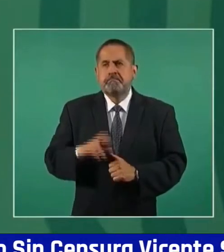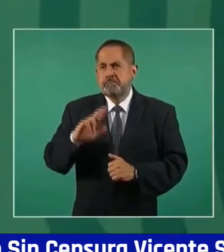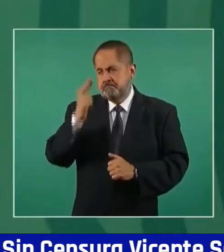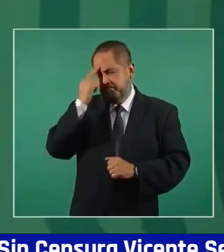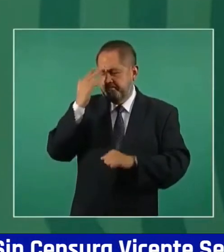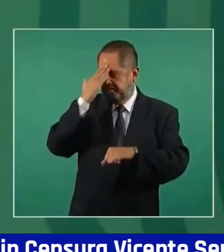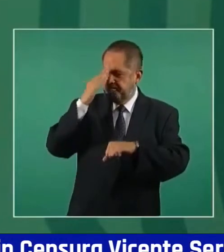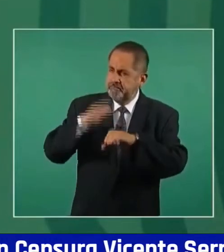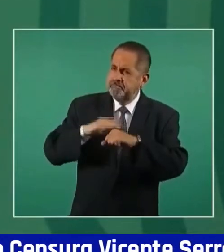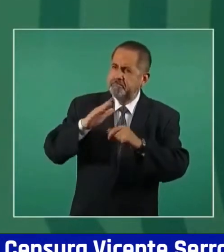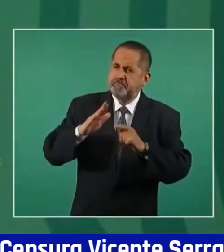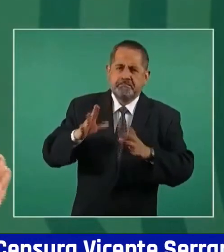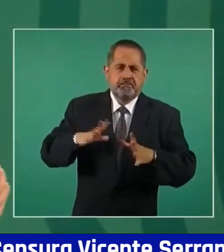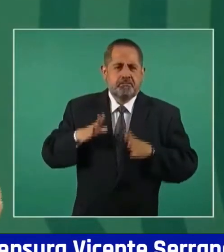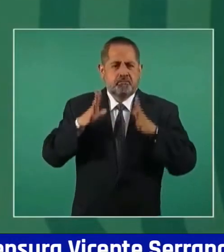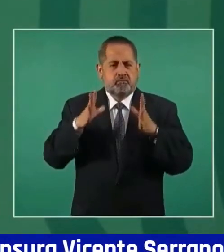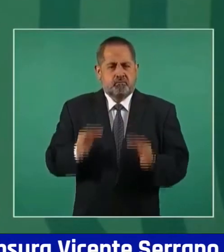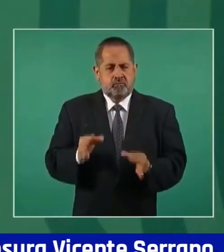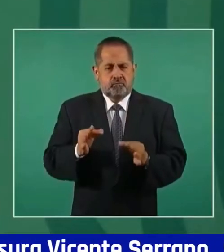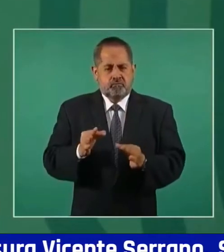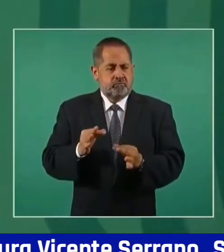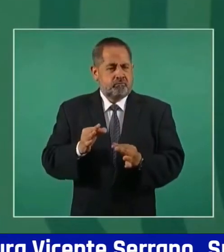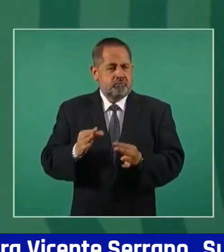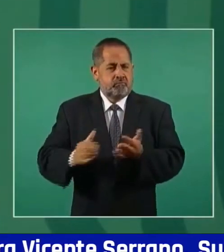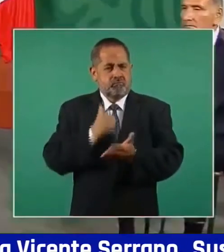conmemoráramos la fundación de